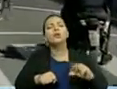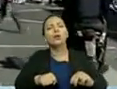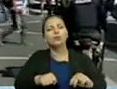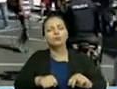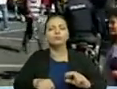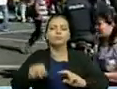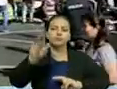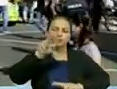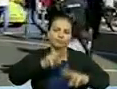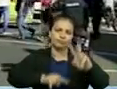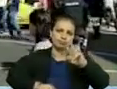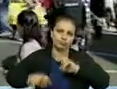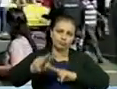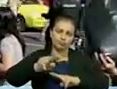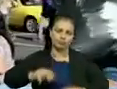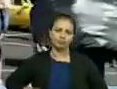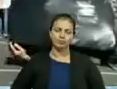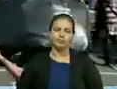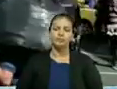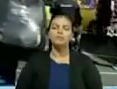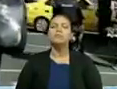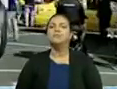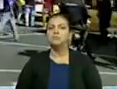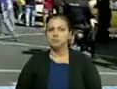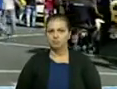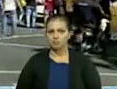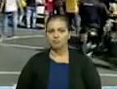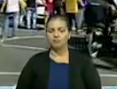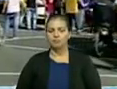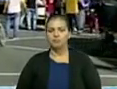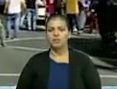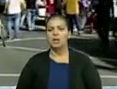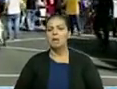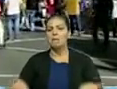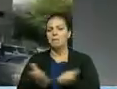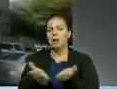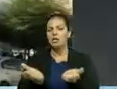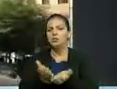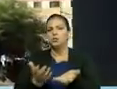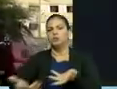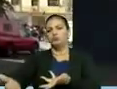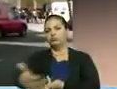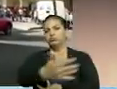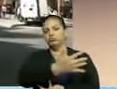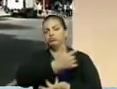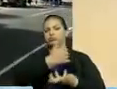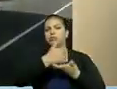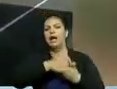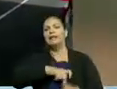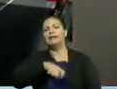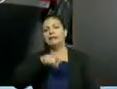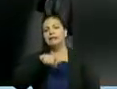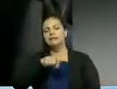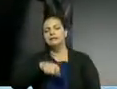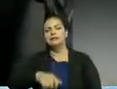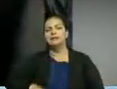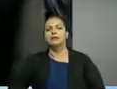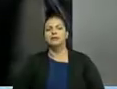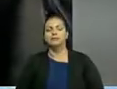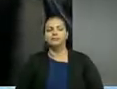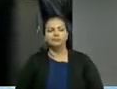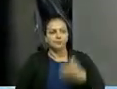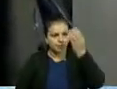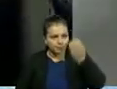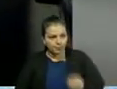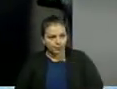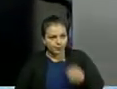sábado y que puedan de esa manera retirar los escombros. Estamos en ese momento. Buenos días, caballero. Usted representa la